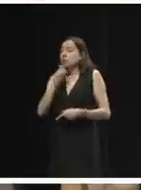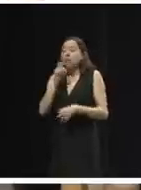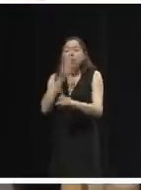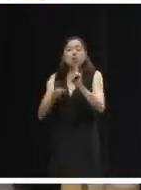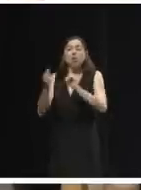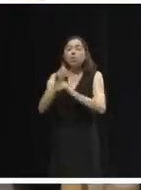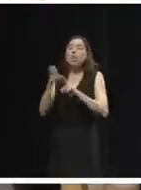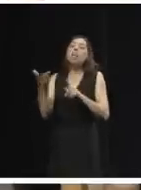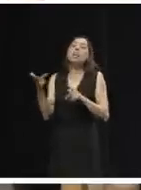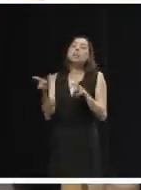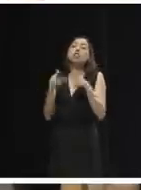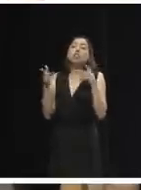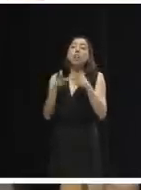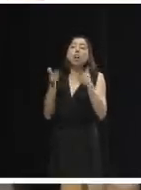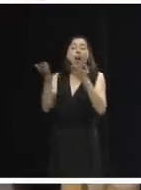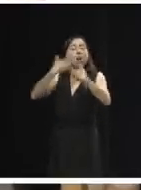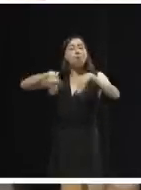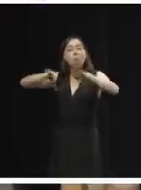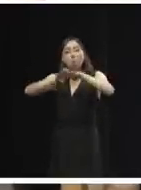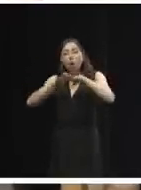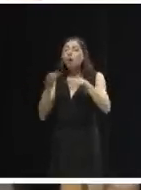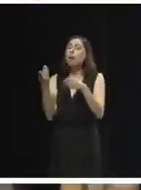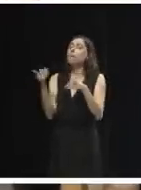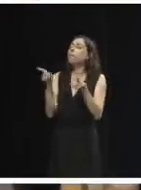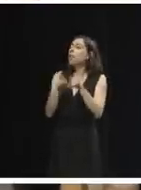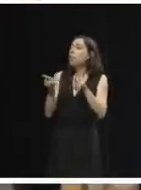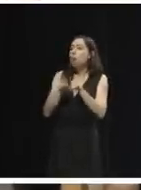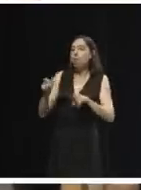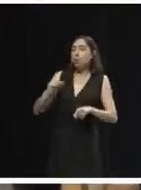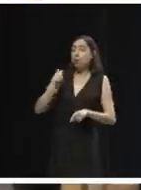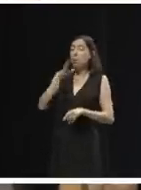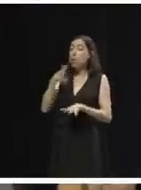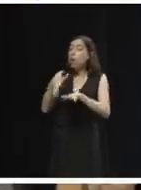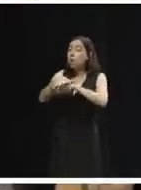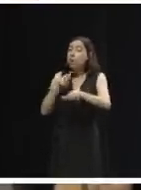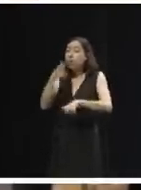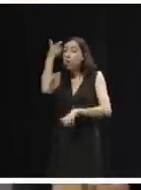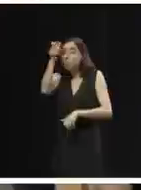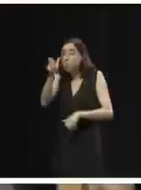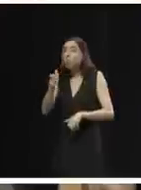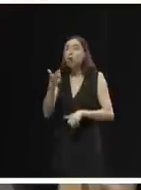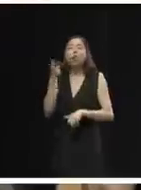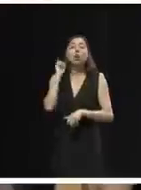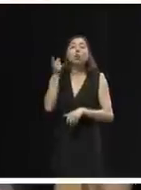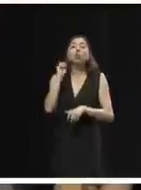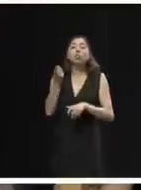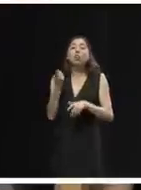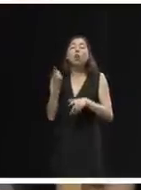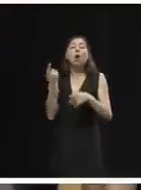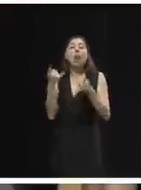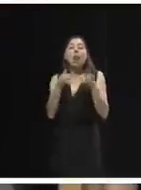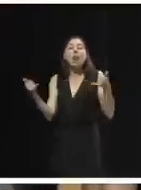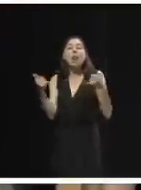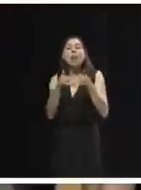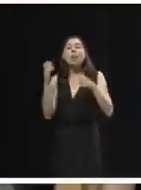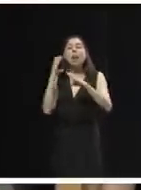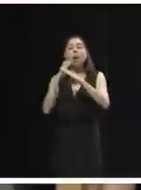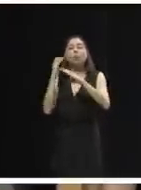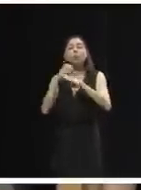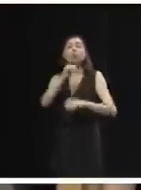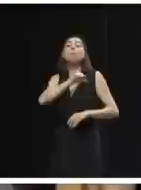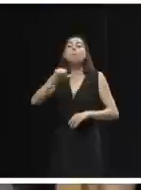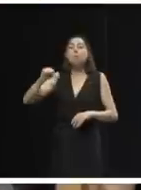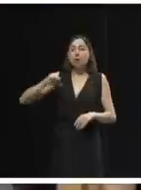iguales oportunidades, porque la mayoría de nuestros pueblos solo tienen líneas de autobuses privatizadas, donde las